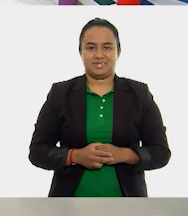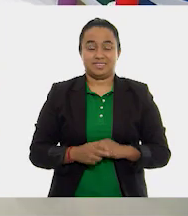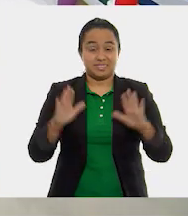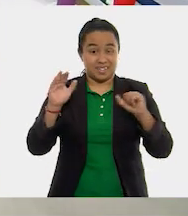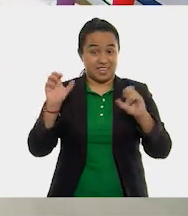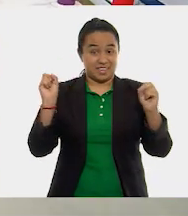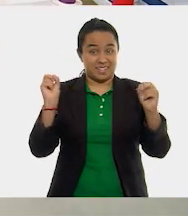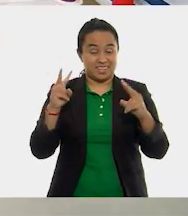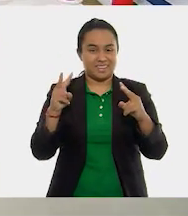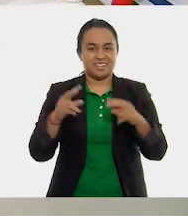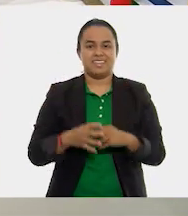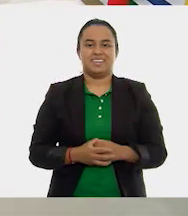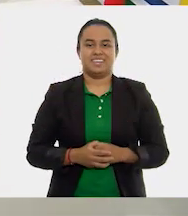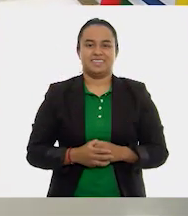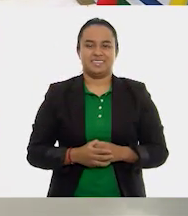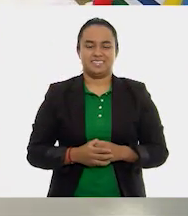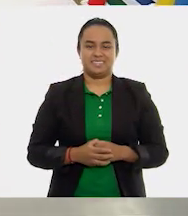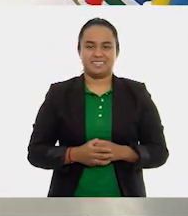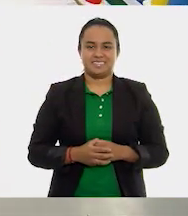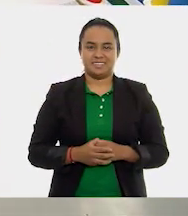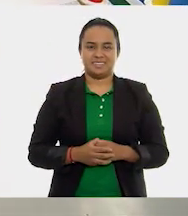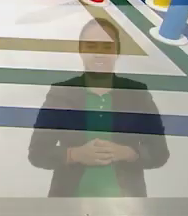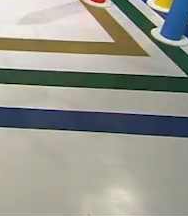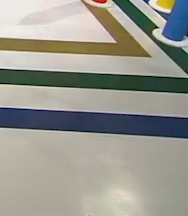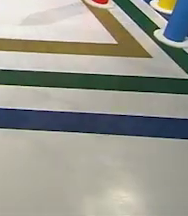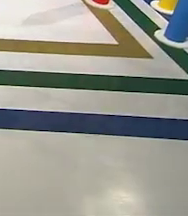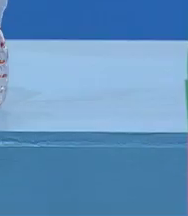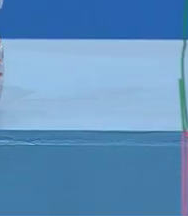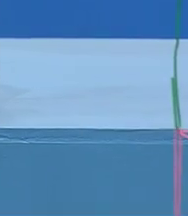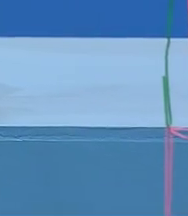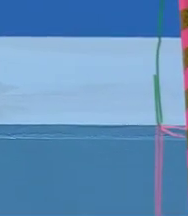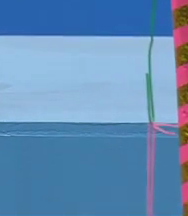Nos vemos. Adiós. Adiós.